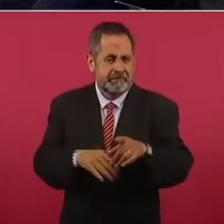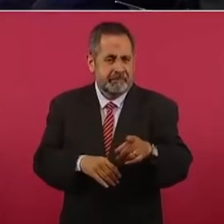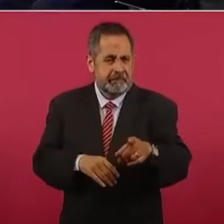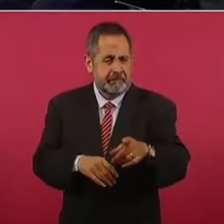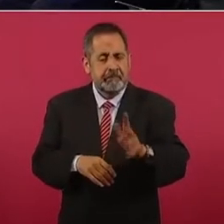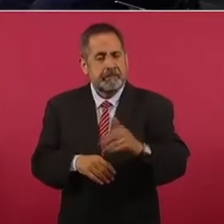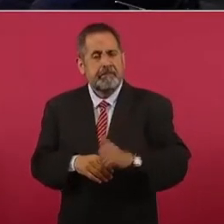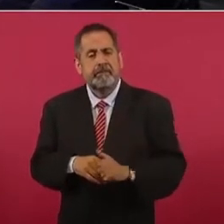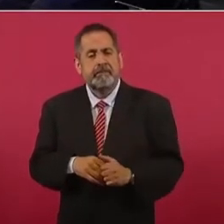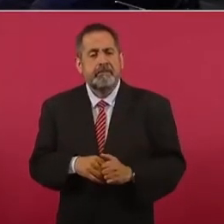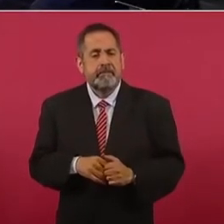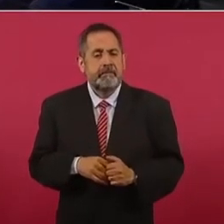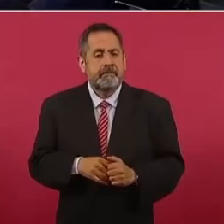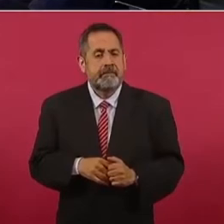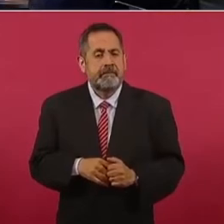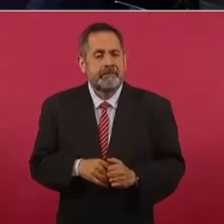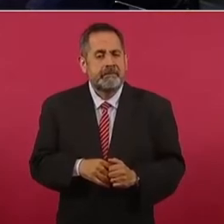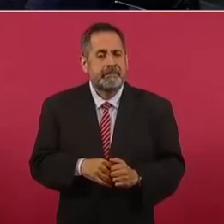mi